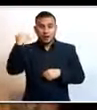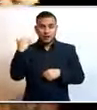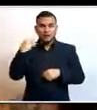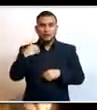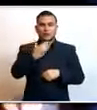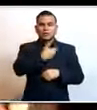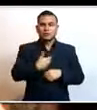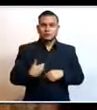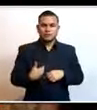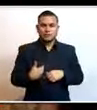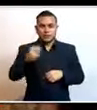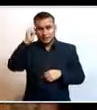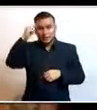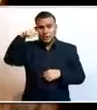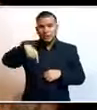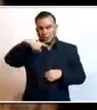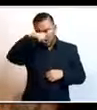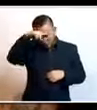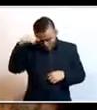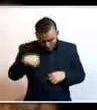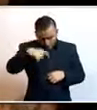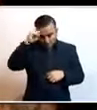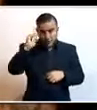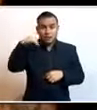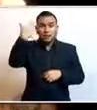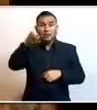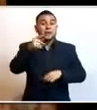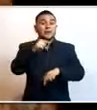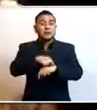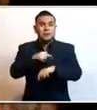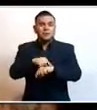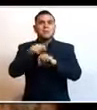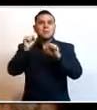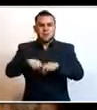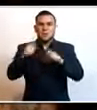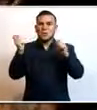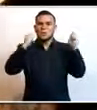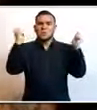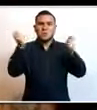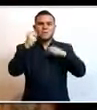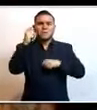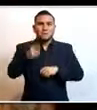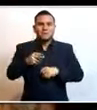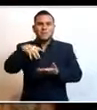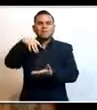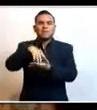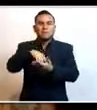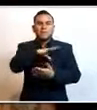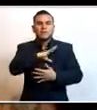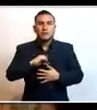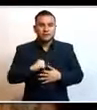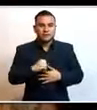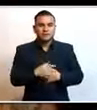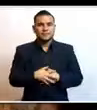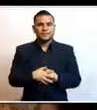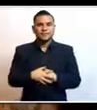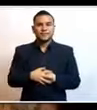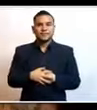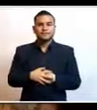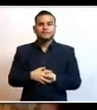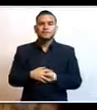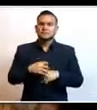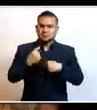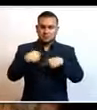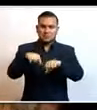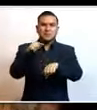de celebrar, es hora de trabajar. Ya vendrán mejores tiempos y habrá tiempo de celebrar con el mismo pueblo salvadoreño. Ya